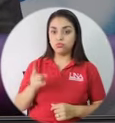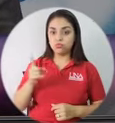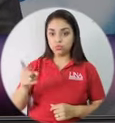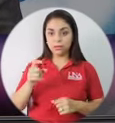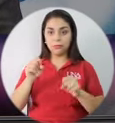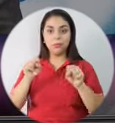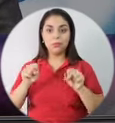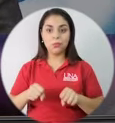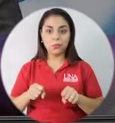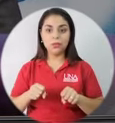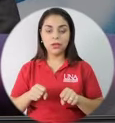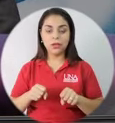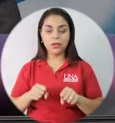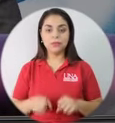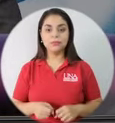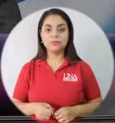puede